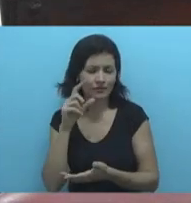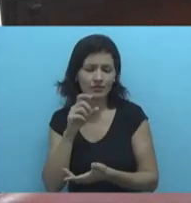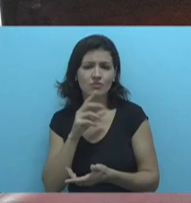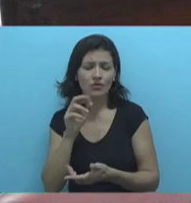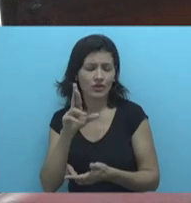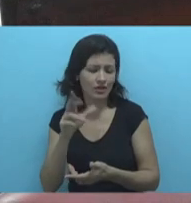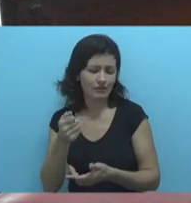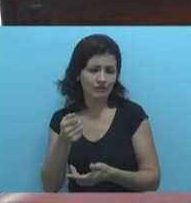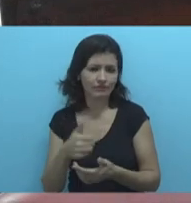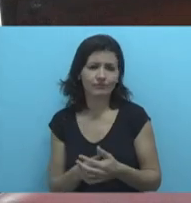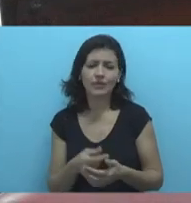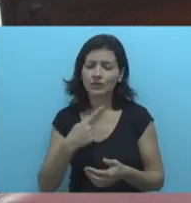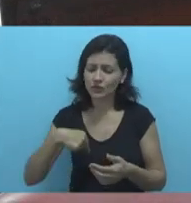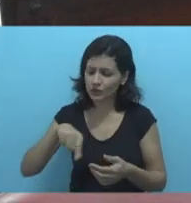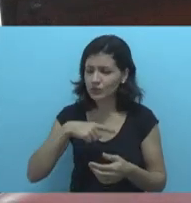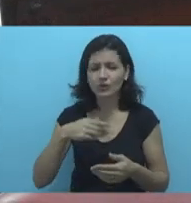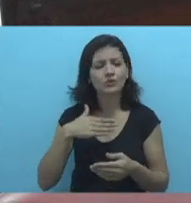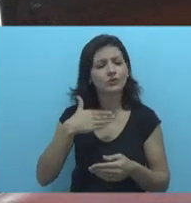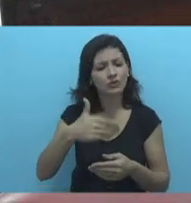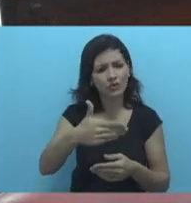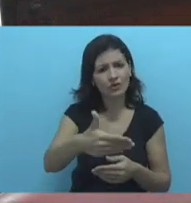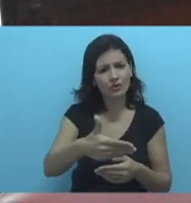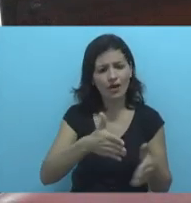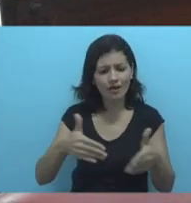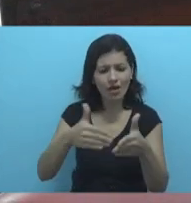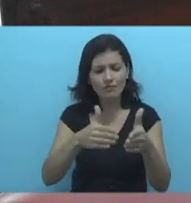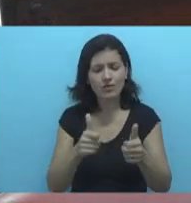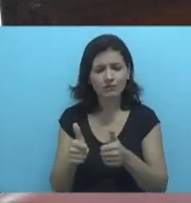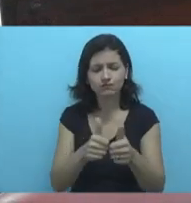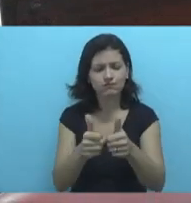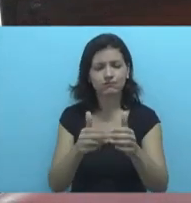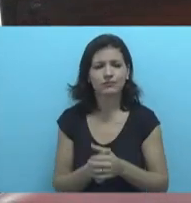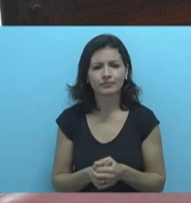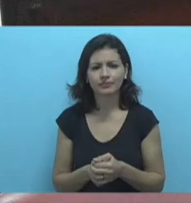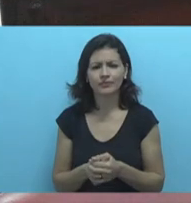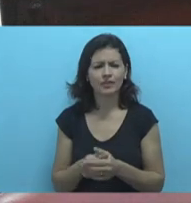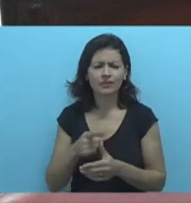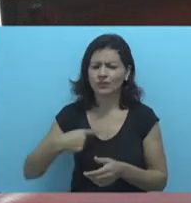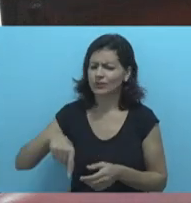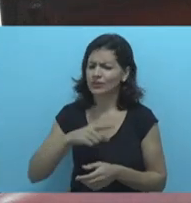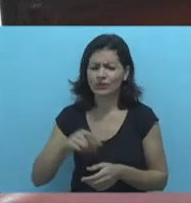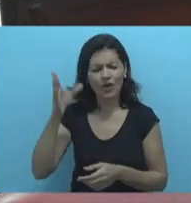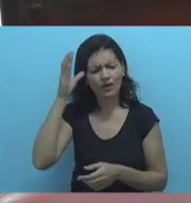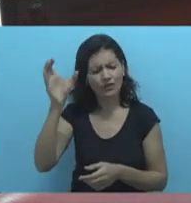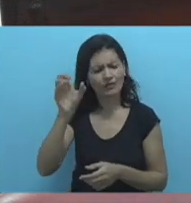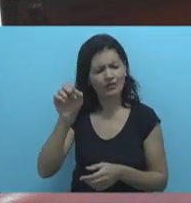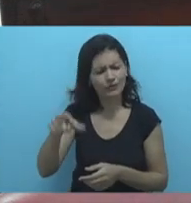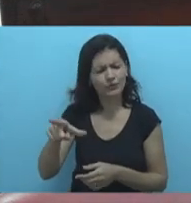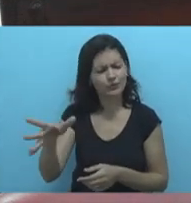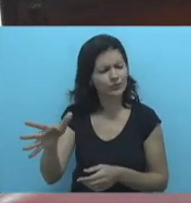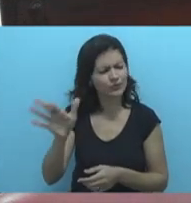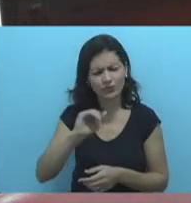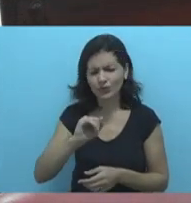seguir. Querido Miguel, no habrá un solo día en que no te recordemos, no